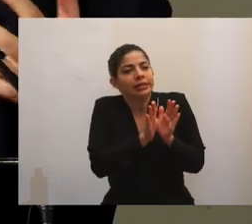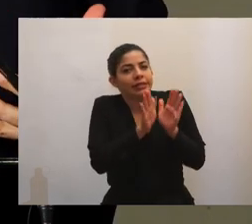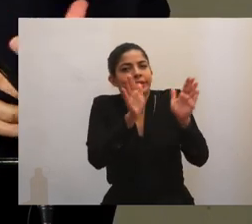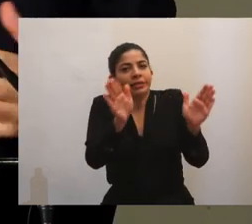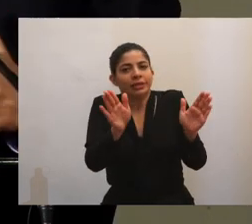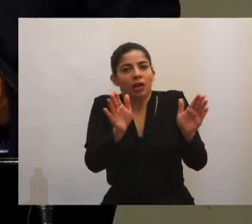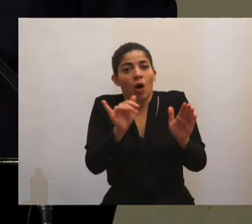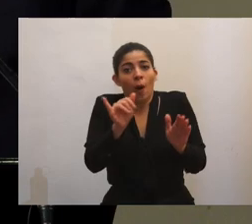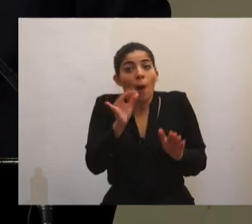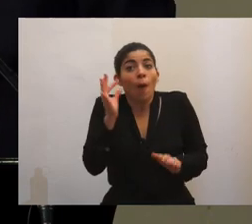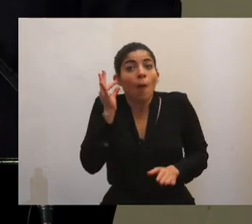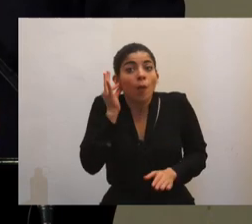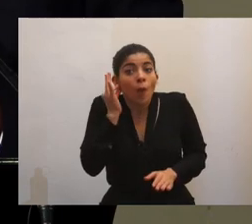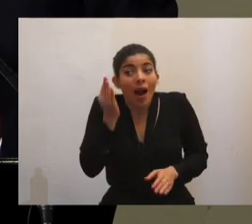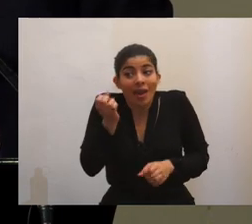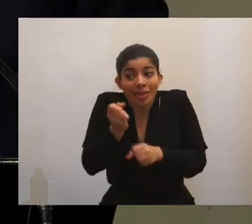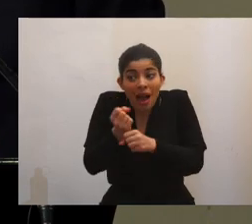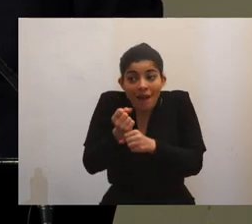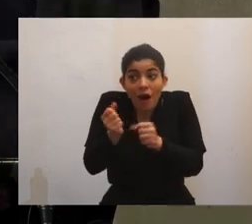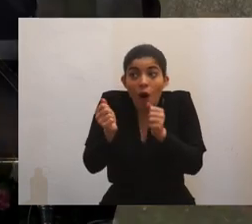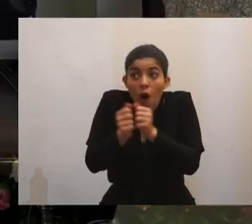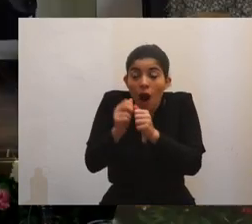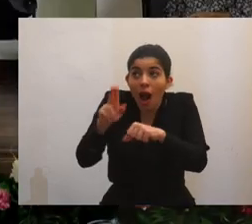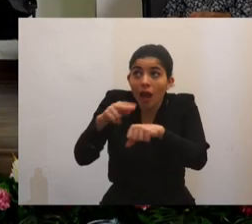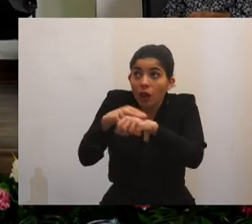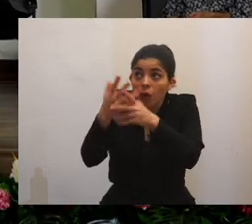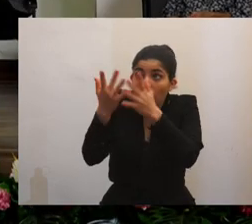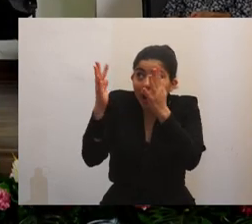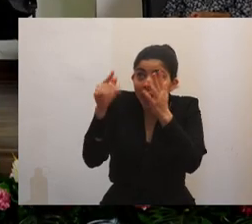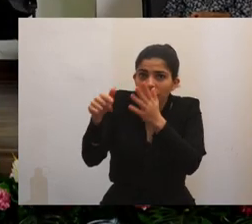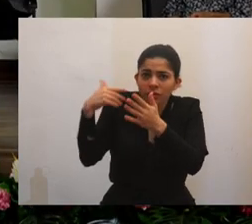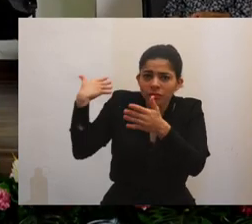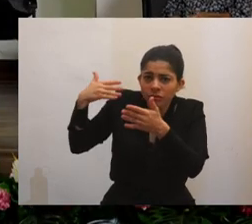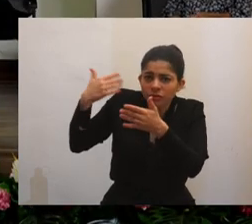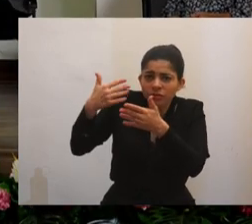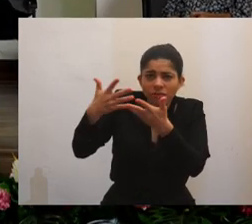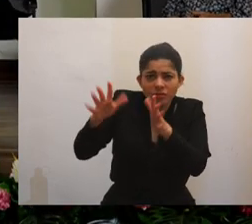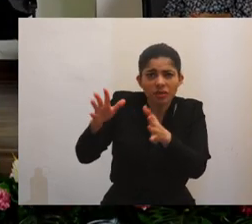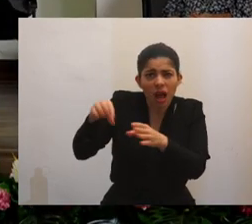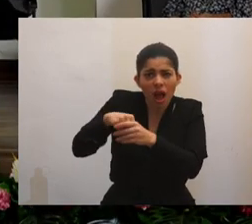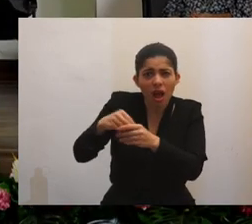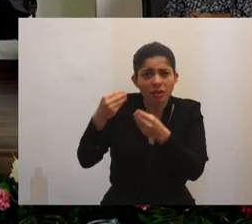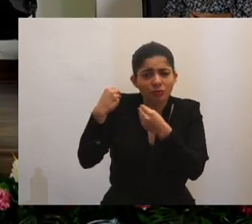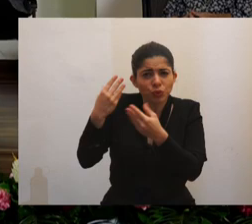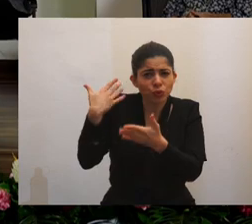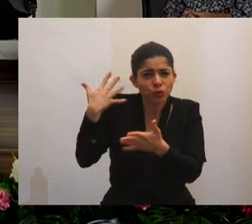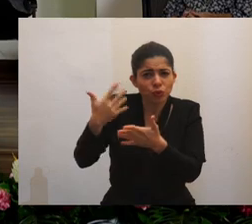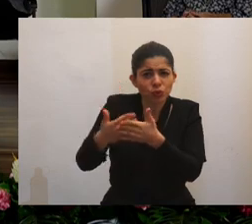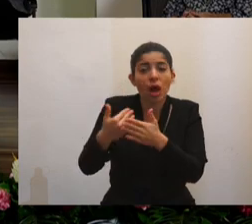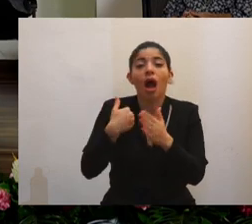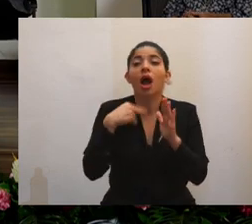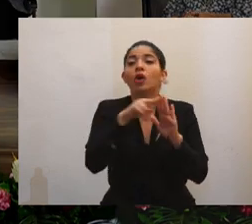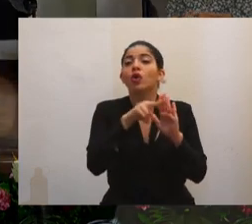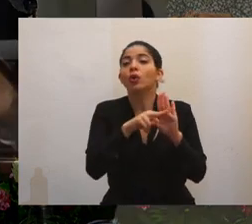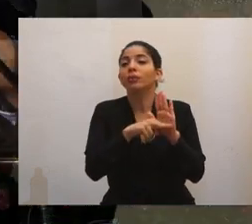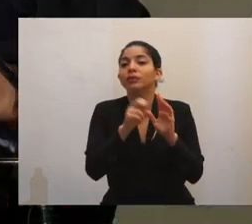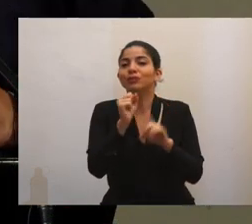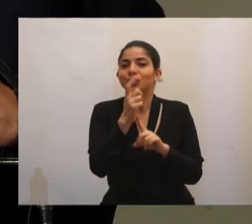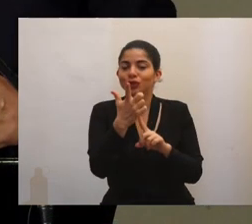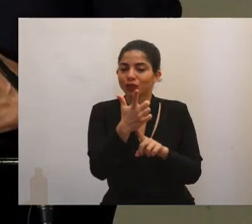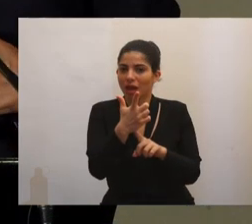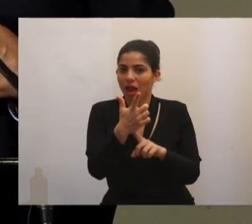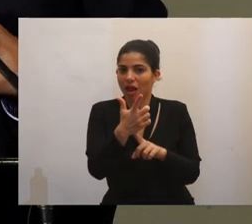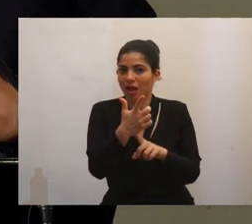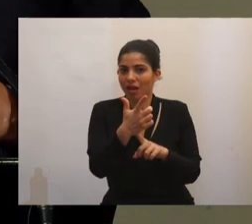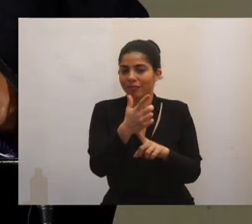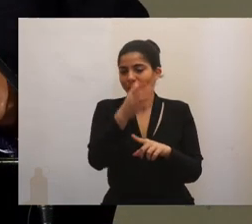las mujeres que trabajan con la naturaleza lo vienen haciendo. Hay una serie de normas sociales